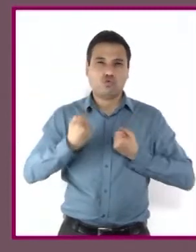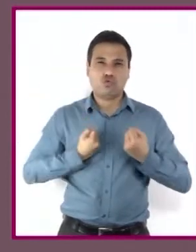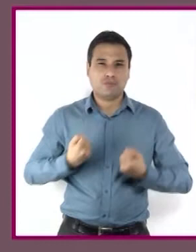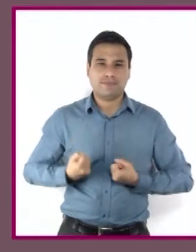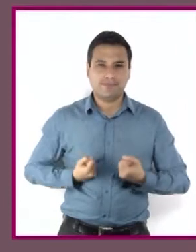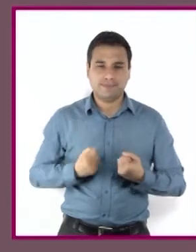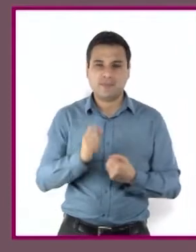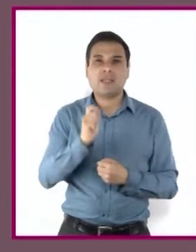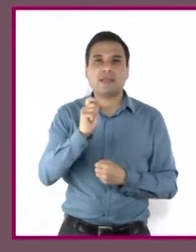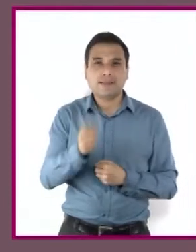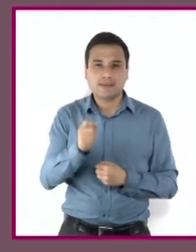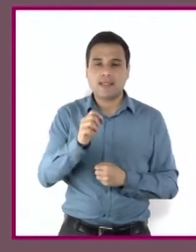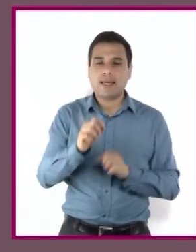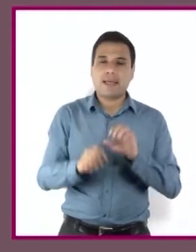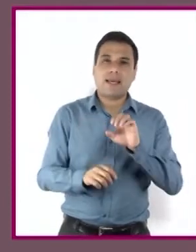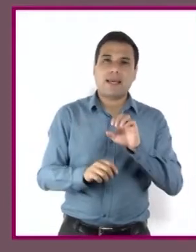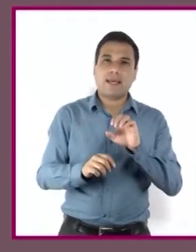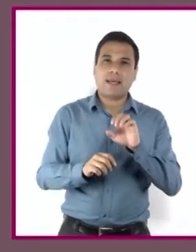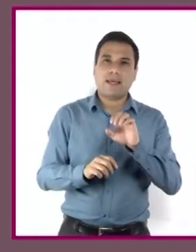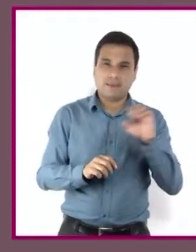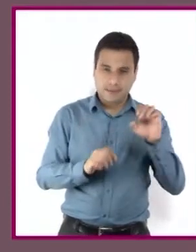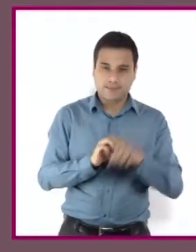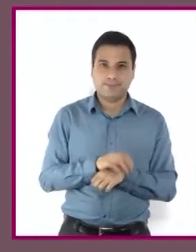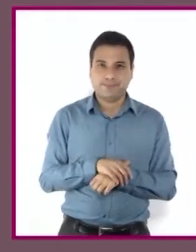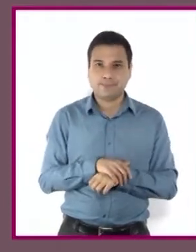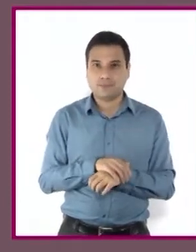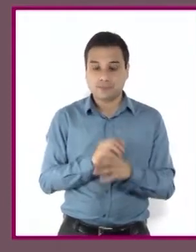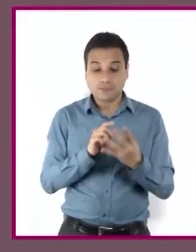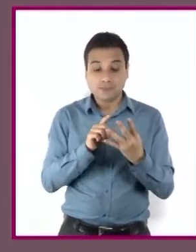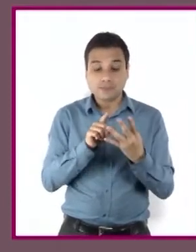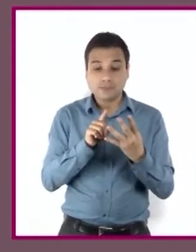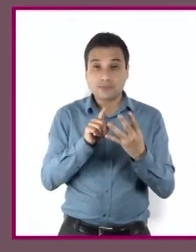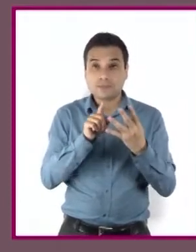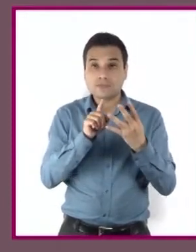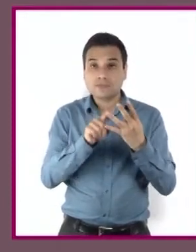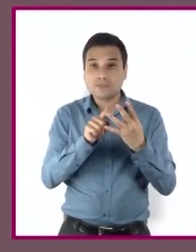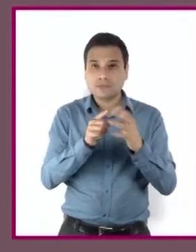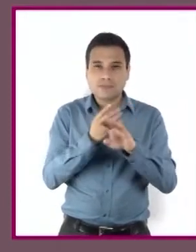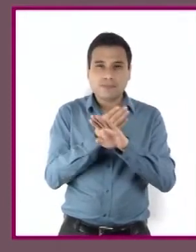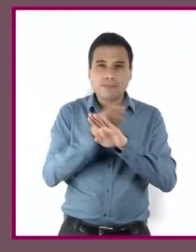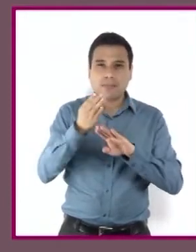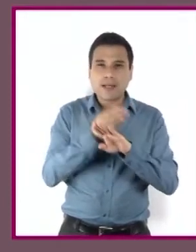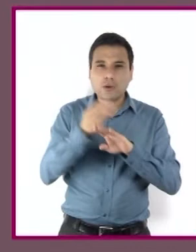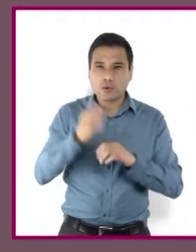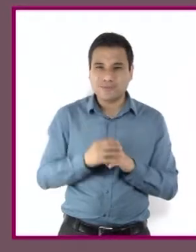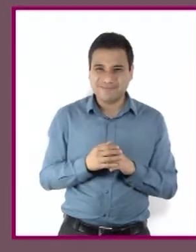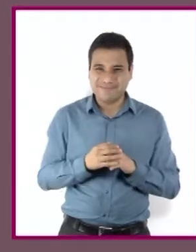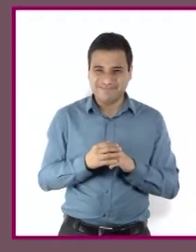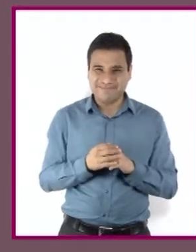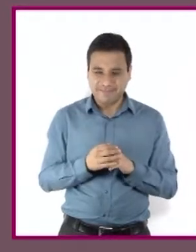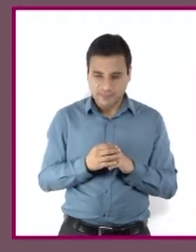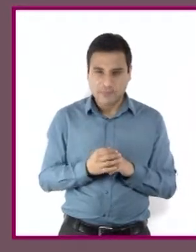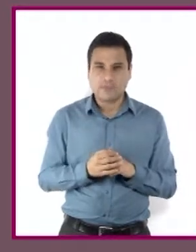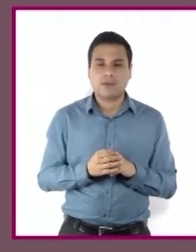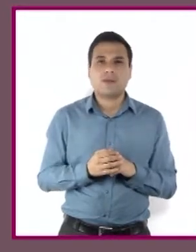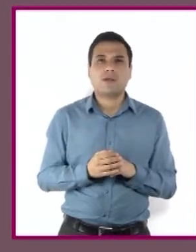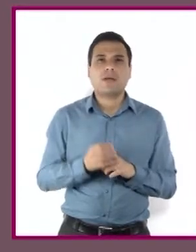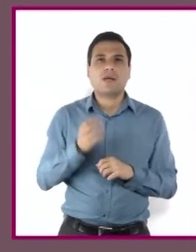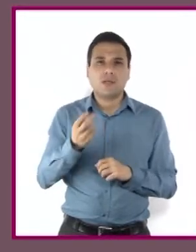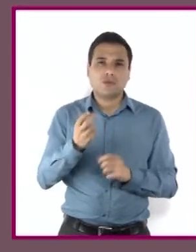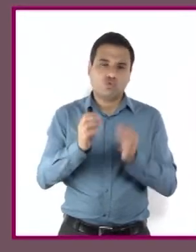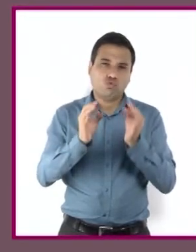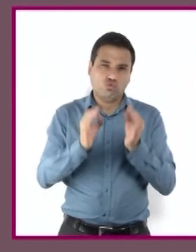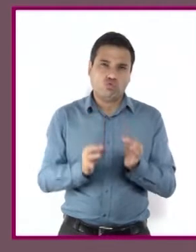representaba al este. Y finalmente el Tezcatlipoca blanco, el dios Quetzalcóatl, representaba el